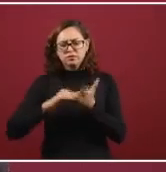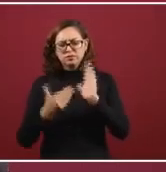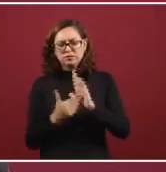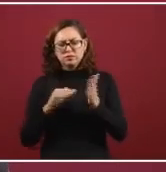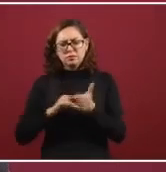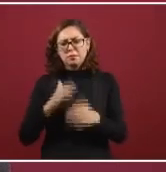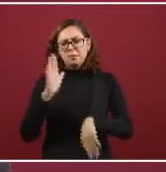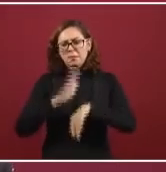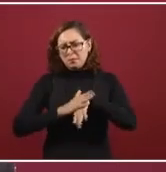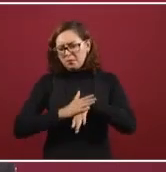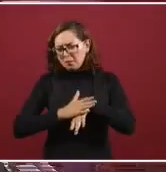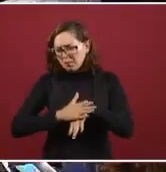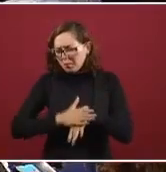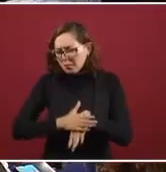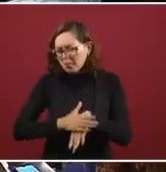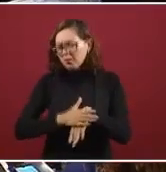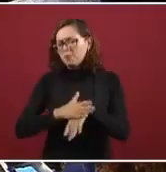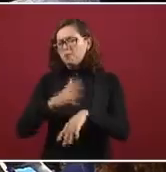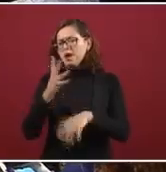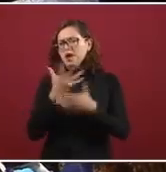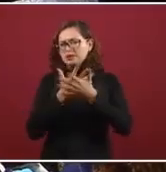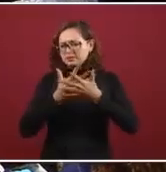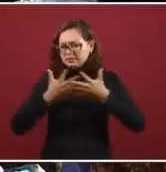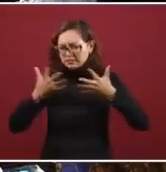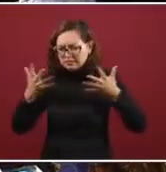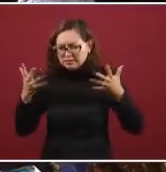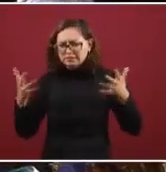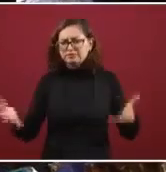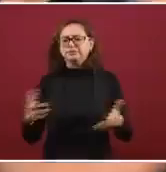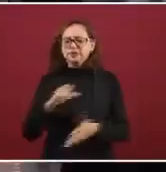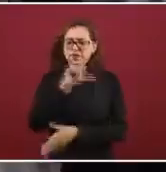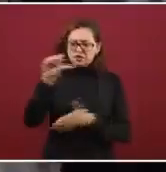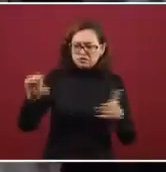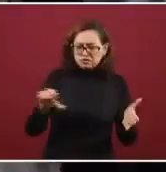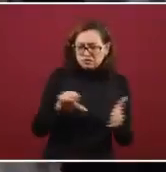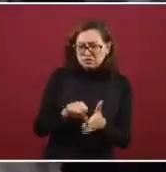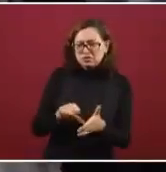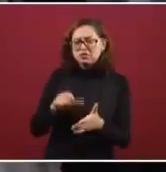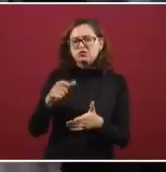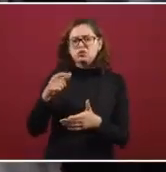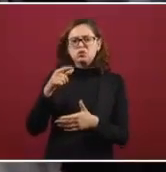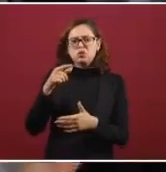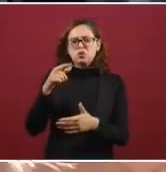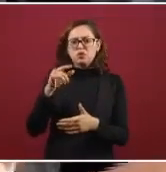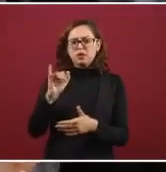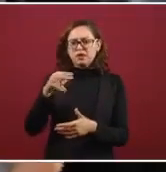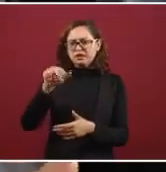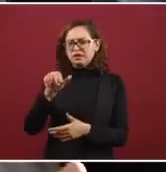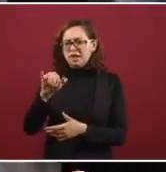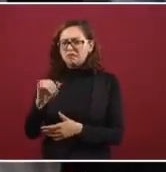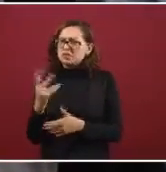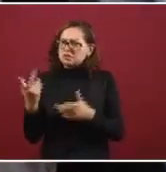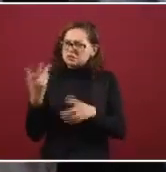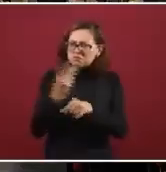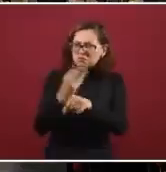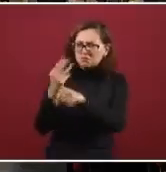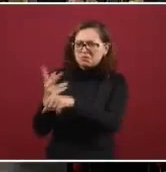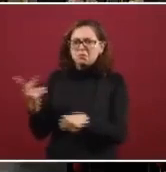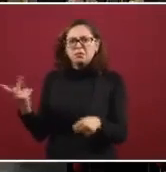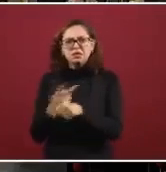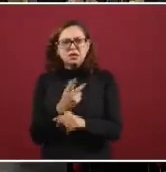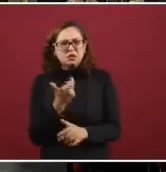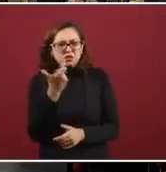para decir qué tipo de estación migratoria debe tener el instituto, ¿qué pasó con ese dinero,